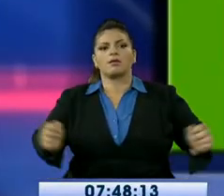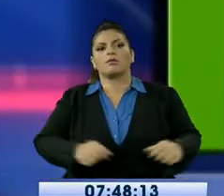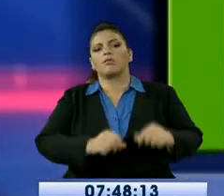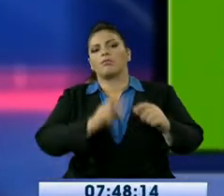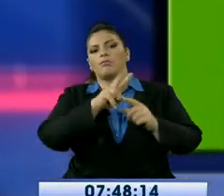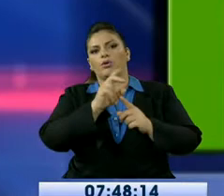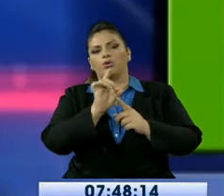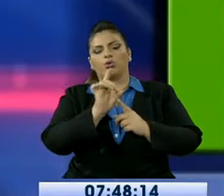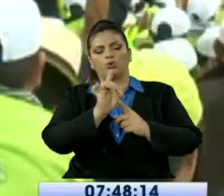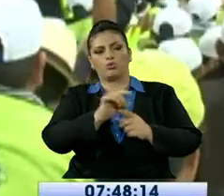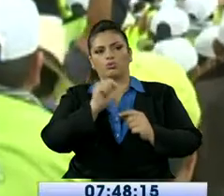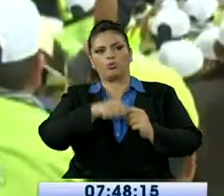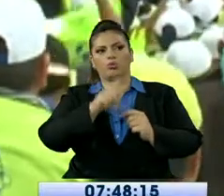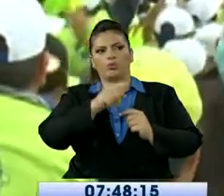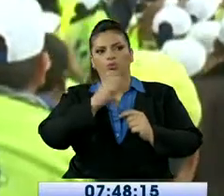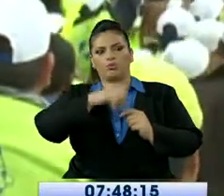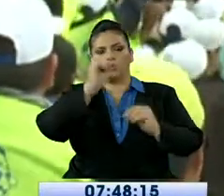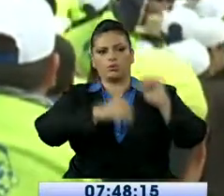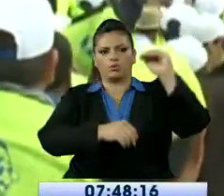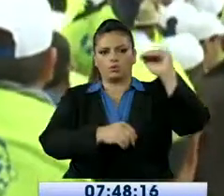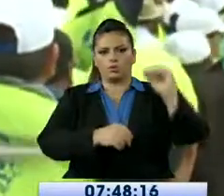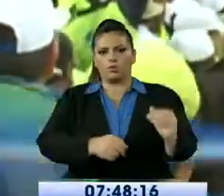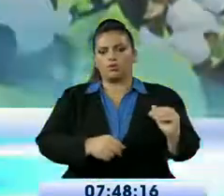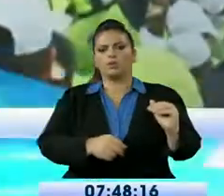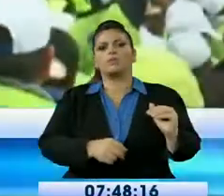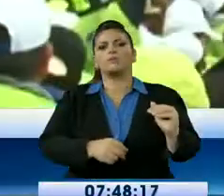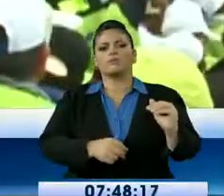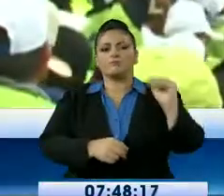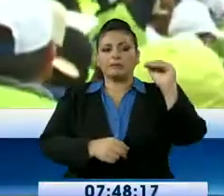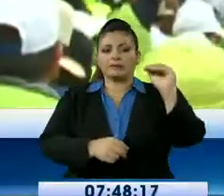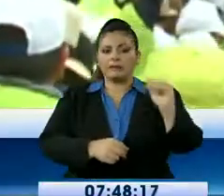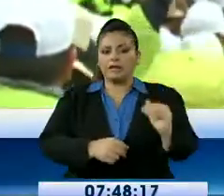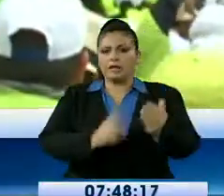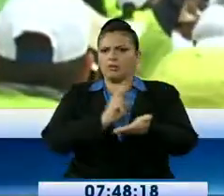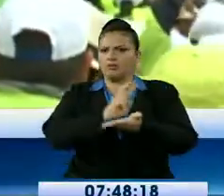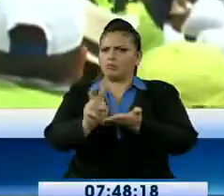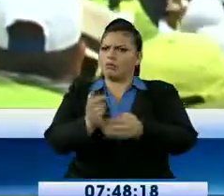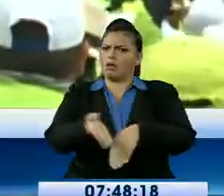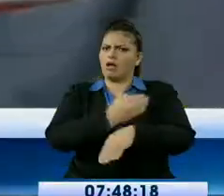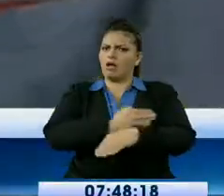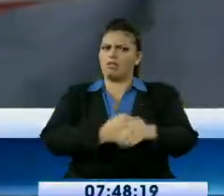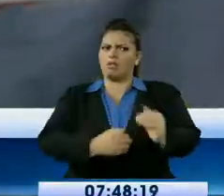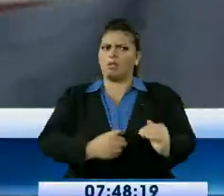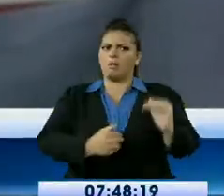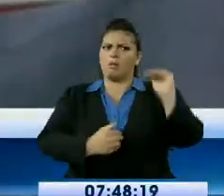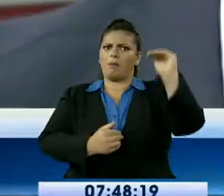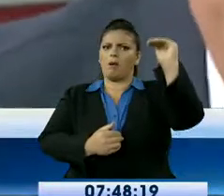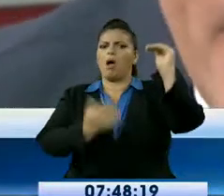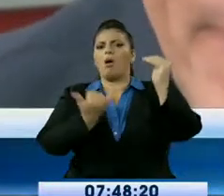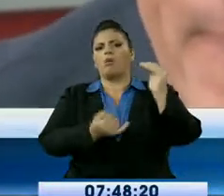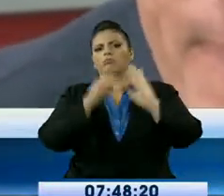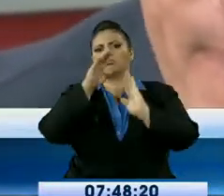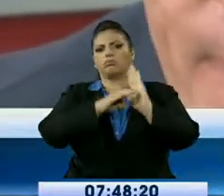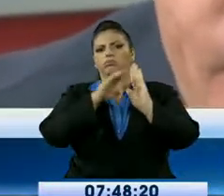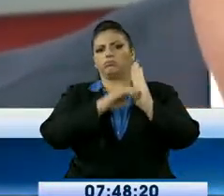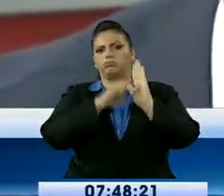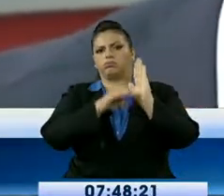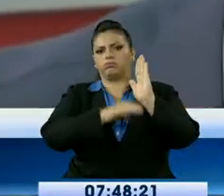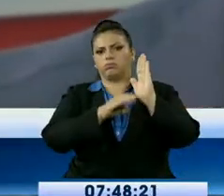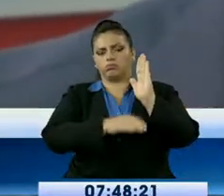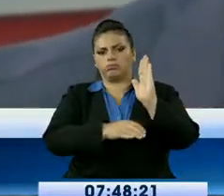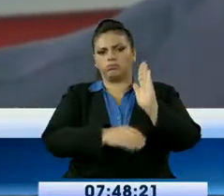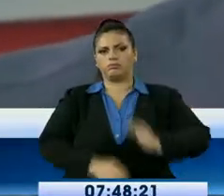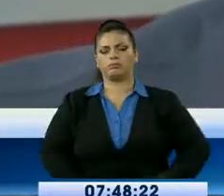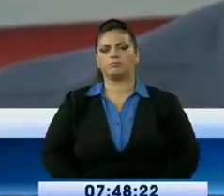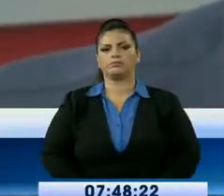28.1% de intención de voto, 5 puntos porcentuales menos que hace 15 días. Peña Herrera asegura que la drástica caída es continua